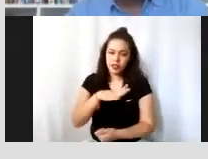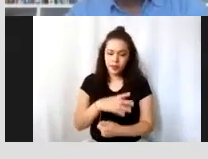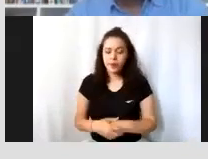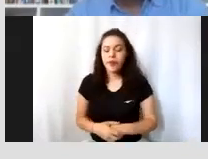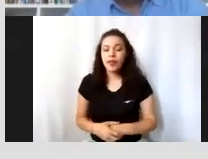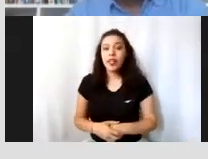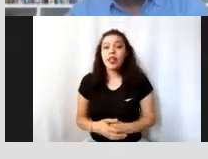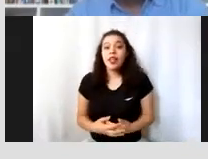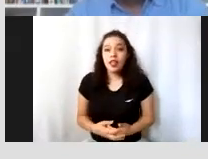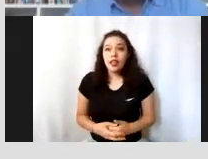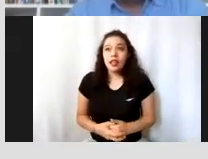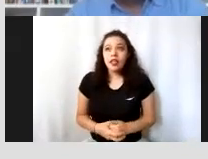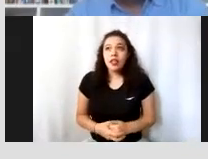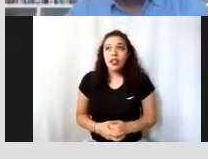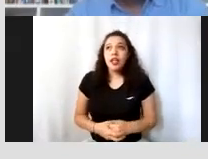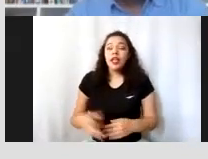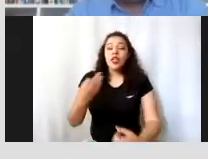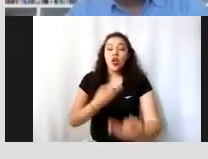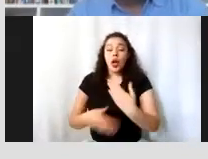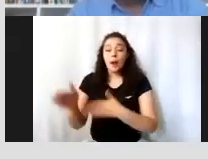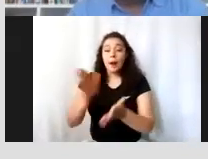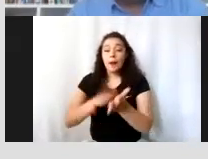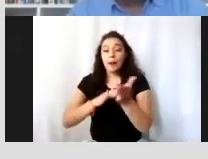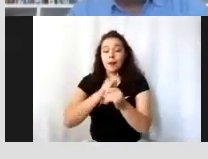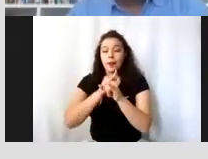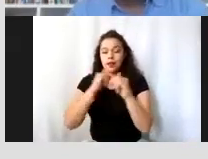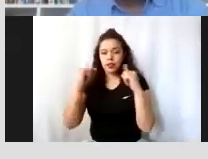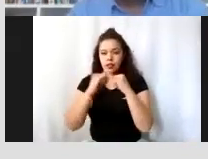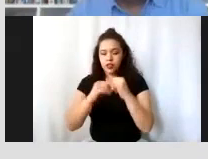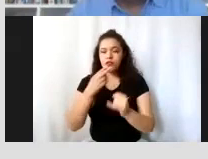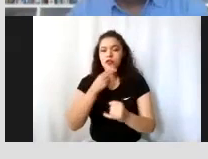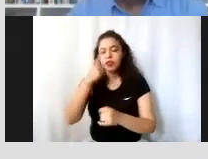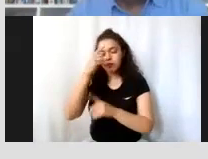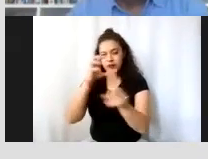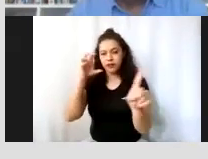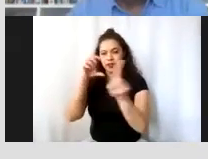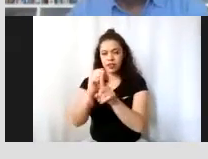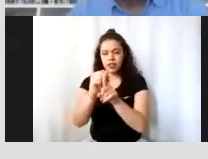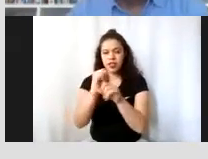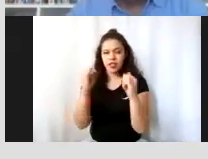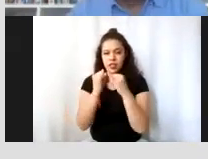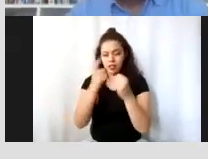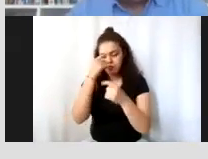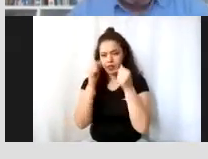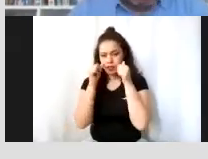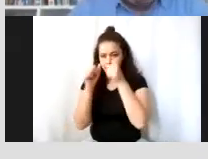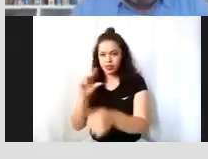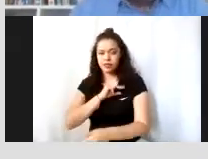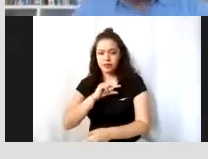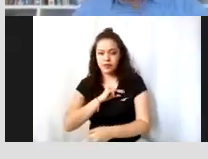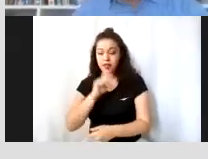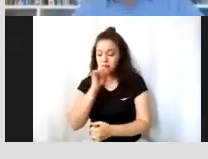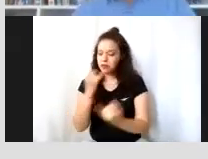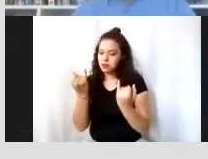aquella documentación que la institución considere de utilidad para alcanzar los objetivos institucionales de asistencia privada. Igual aquí